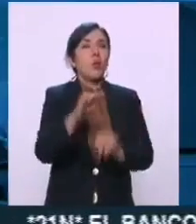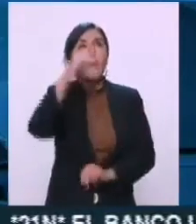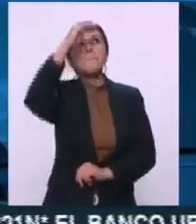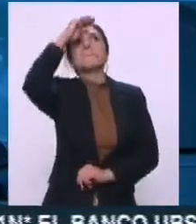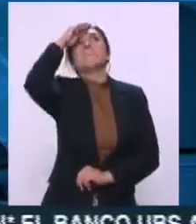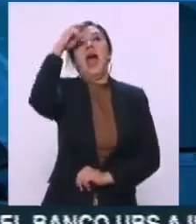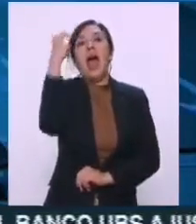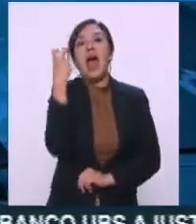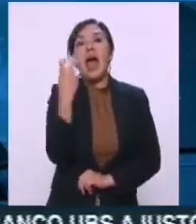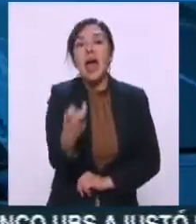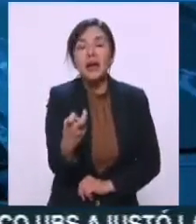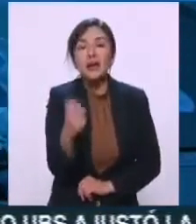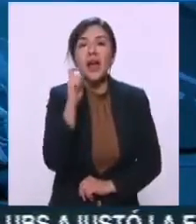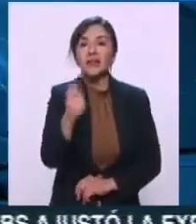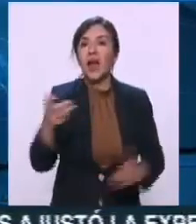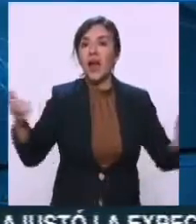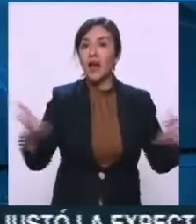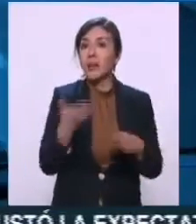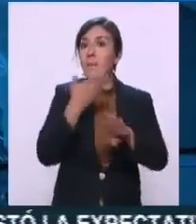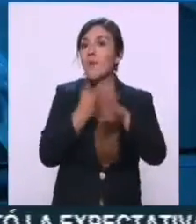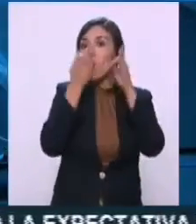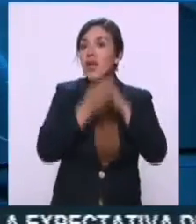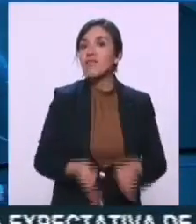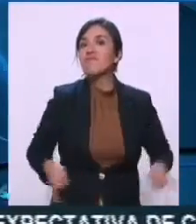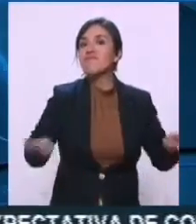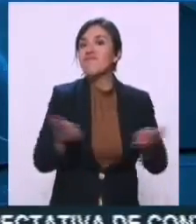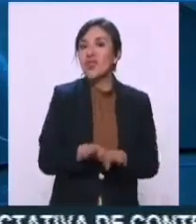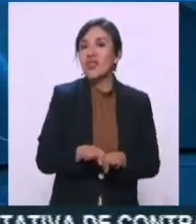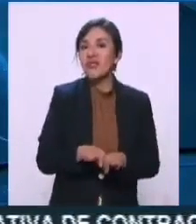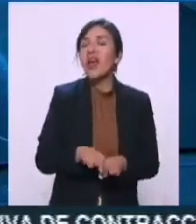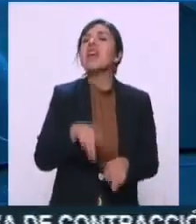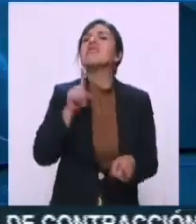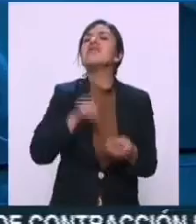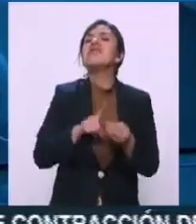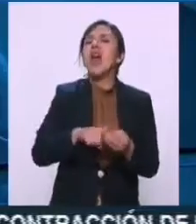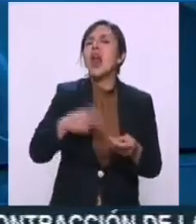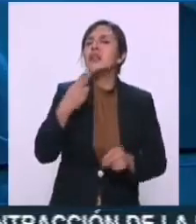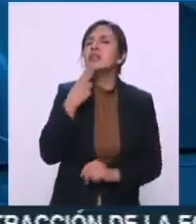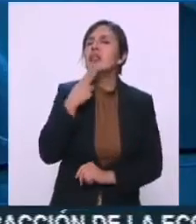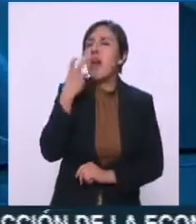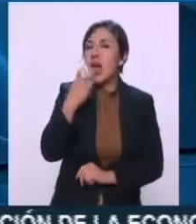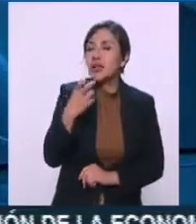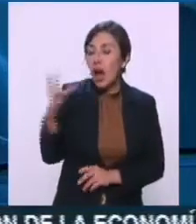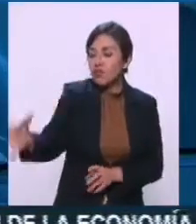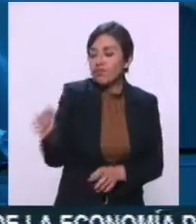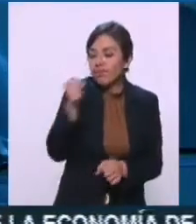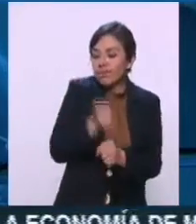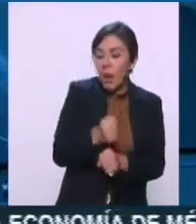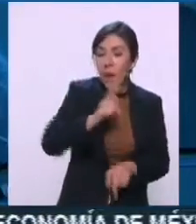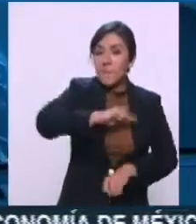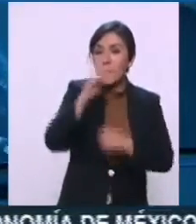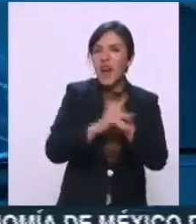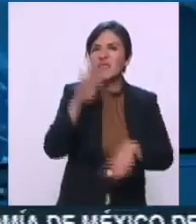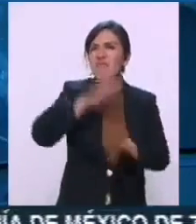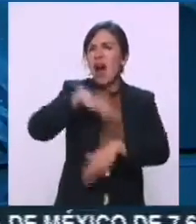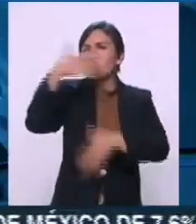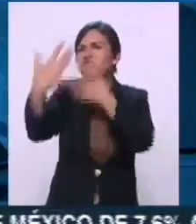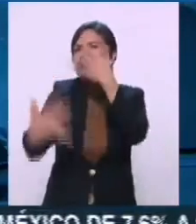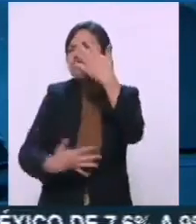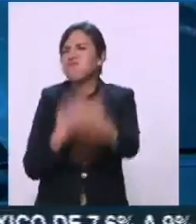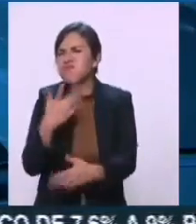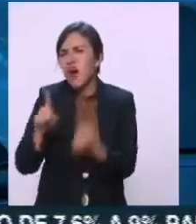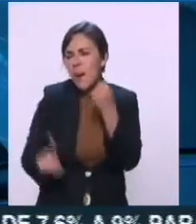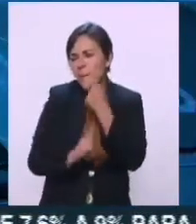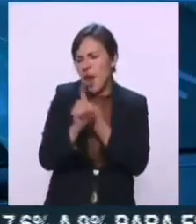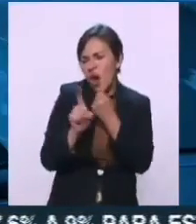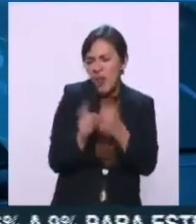reflexionar en un hecho que es muy importante, ¿no? ¿A quién conviene el tener a este país sumido en la violencia? ¿A quién